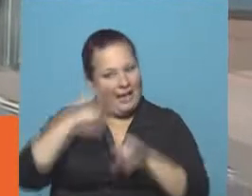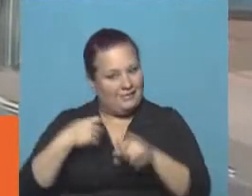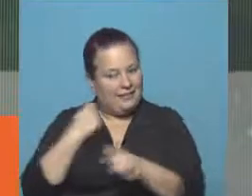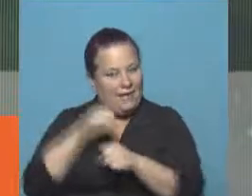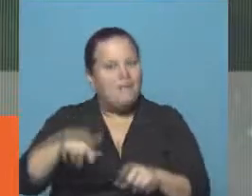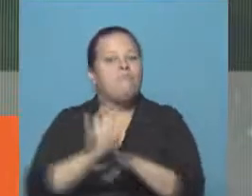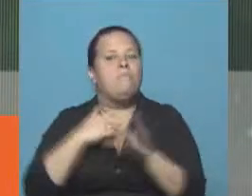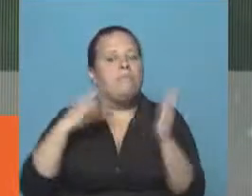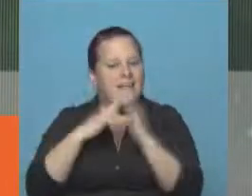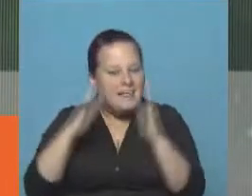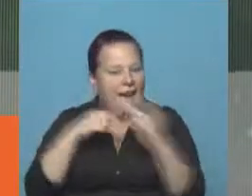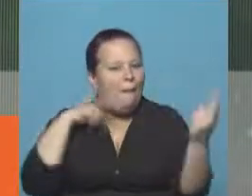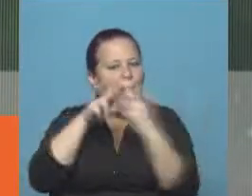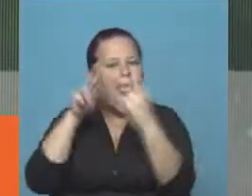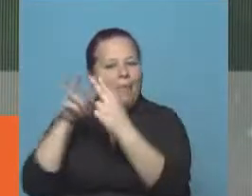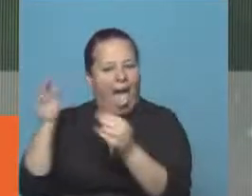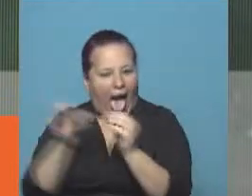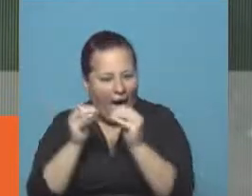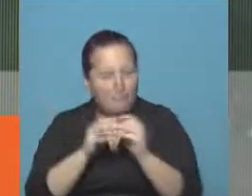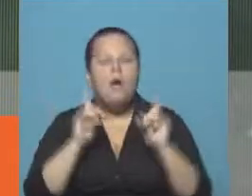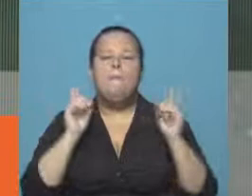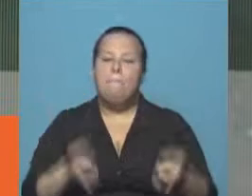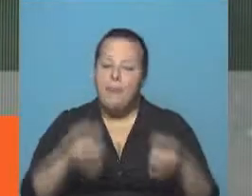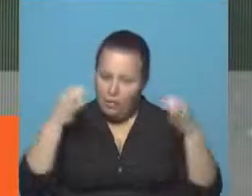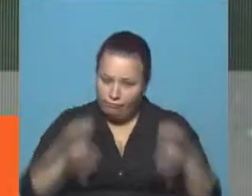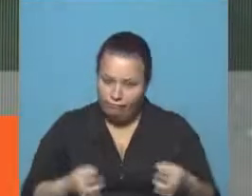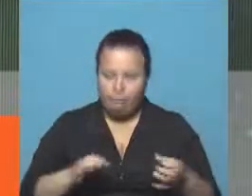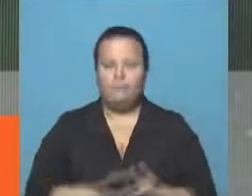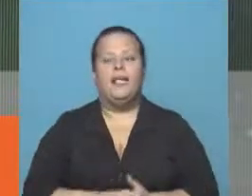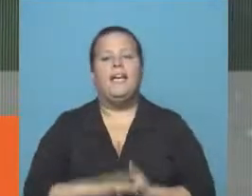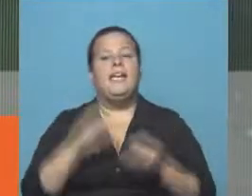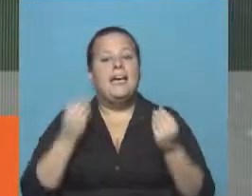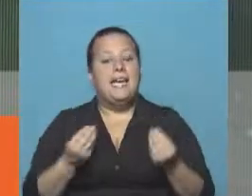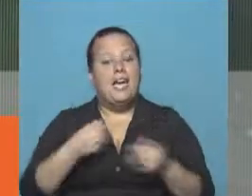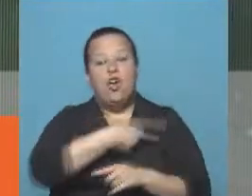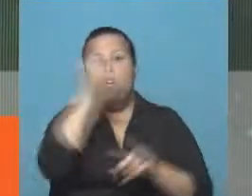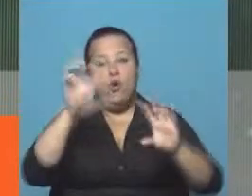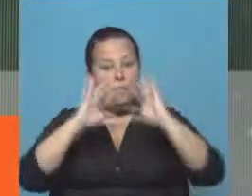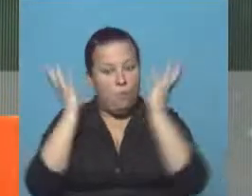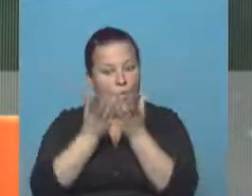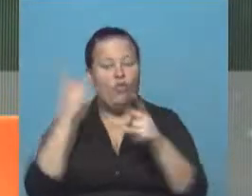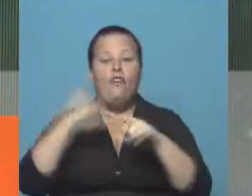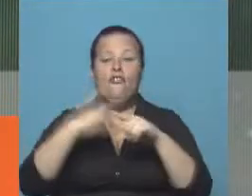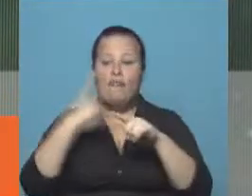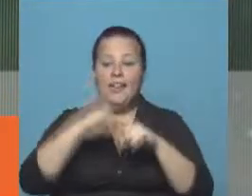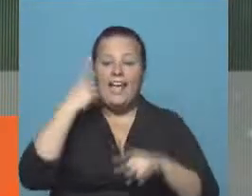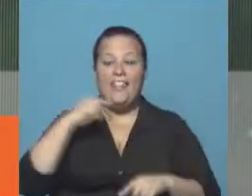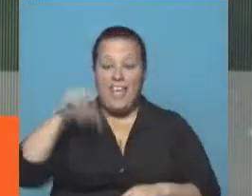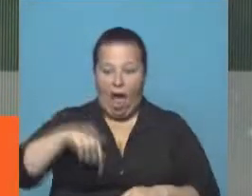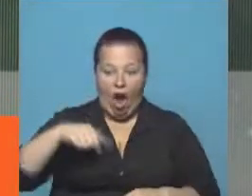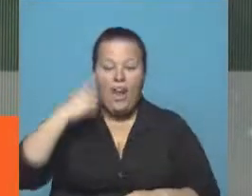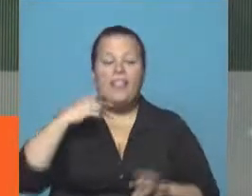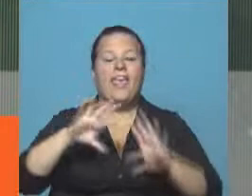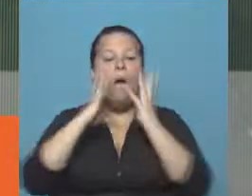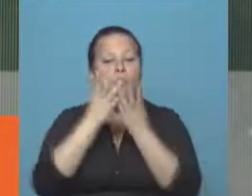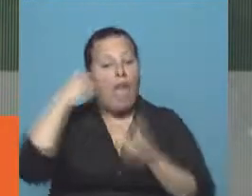Esta es mi casa y me he encontrado con muchos amigos. Pero concretamente, el hecho de que en el resto del mundo se festeje el día de hoy, el Día Mundial